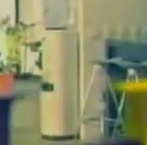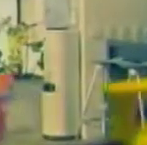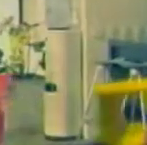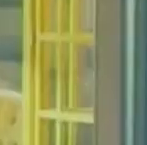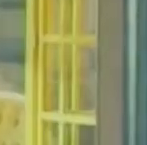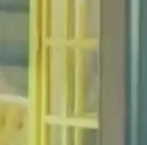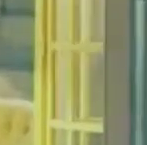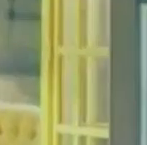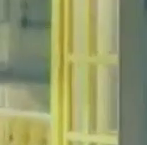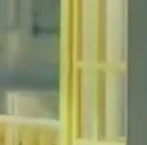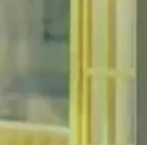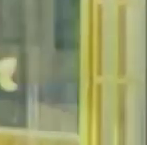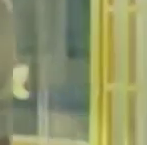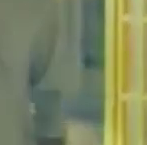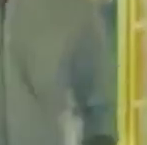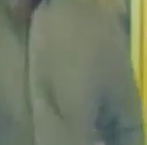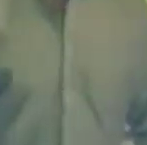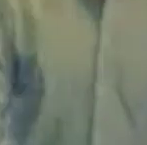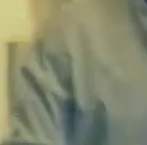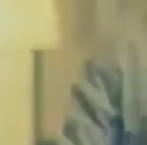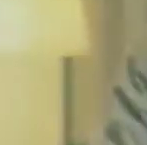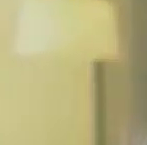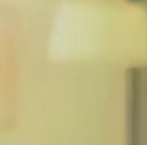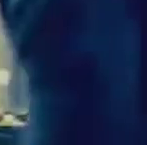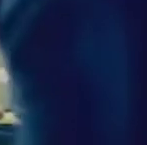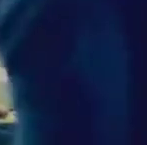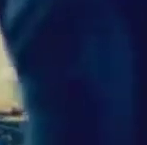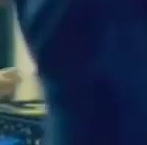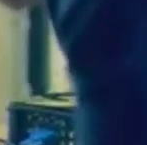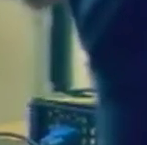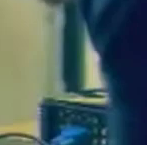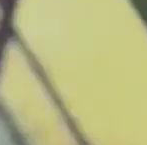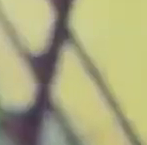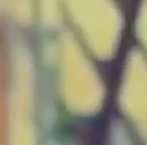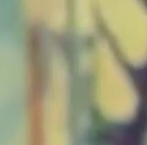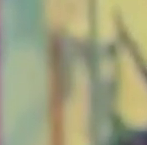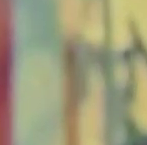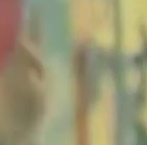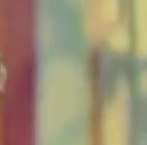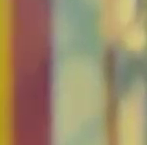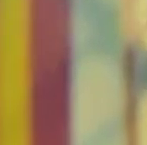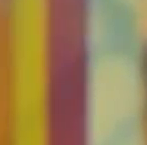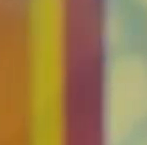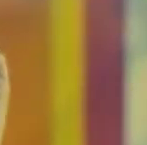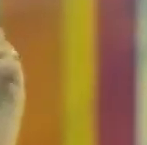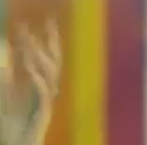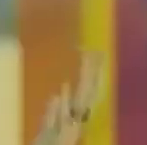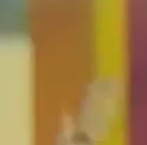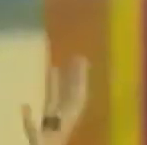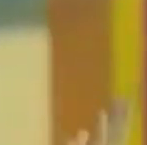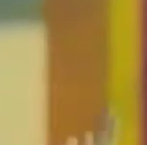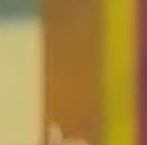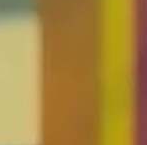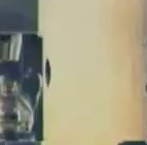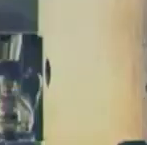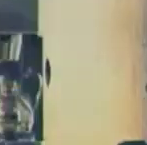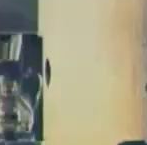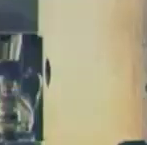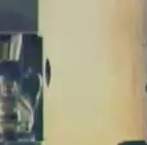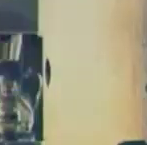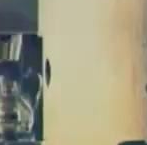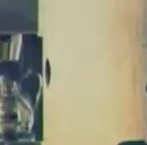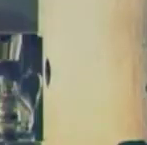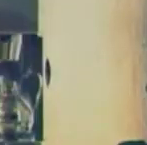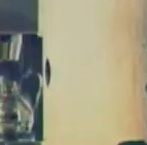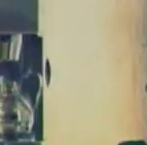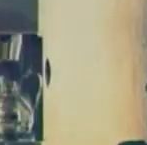Estamos retrasados, Tommy. Prende tu computador, sí. Juan, prende el video beam. Sí, jefe. Dorita, prende la veladora y recemos para que no se nos caiga esta videoconferencia.